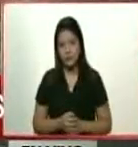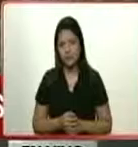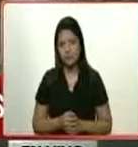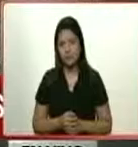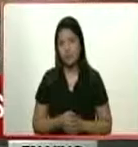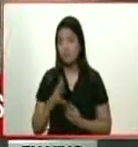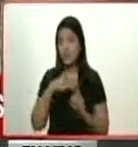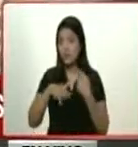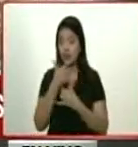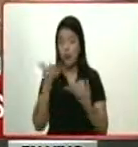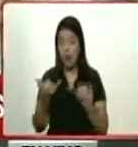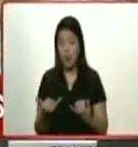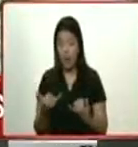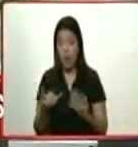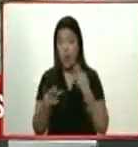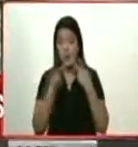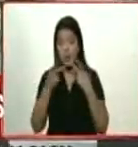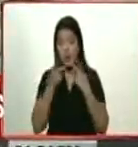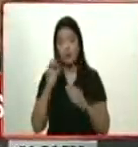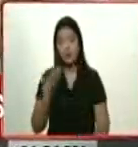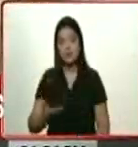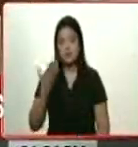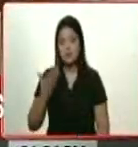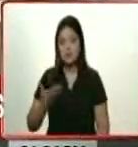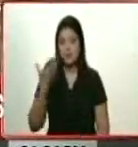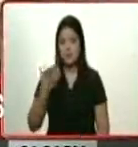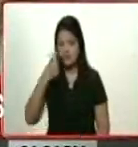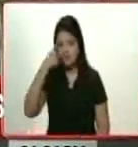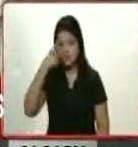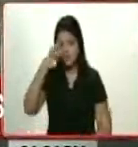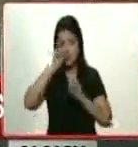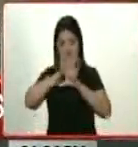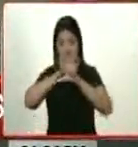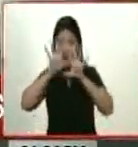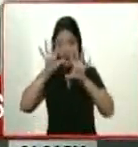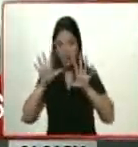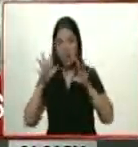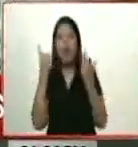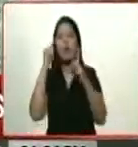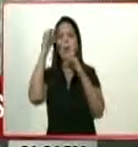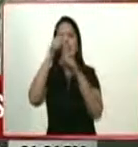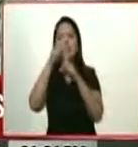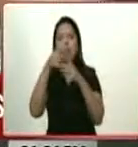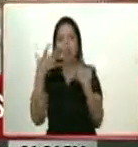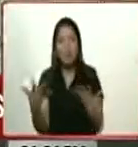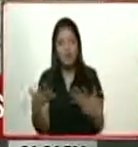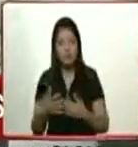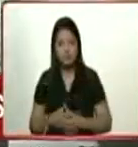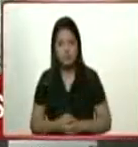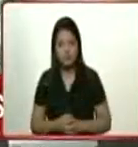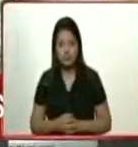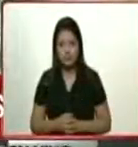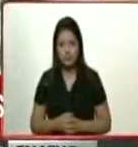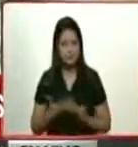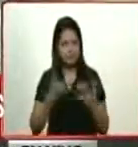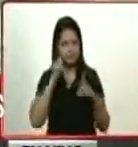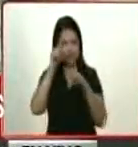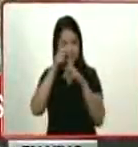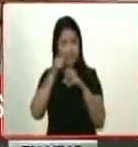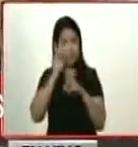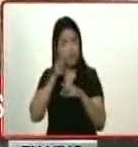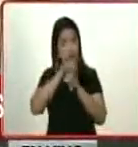y a San José de la Montaña. Ahora, esto es posible, repito, con la cohesión de un